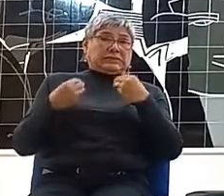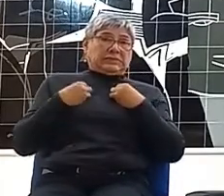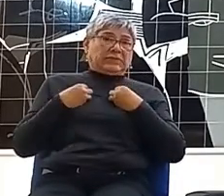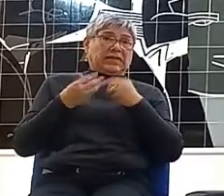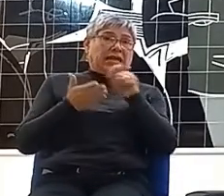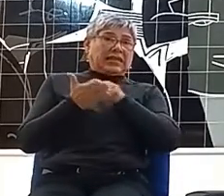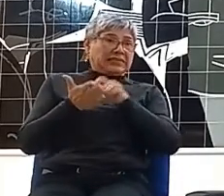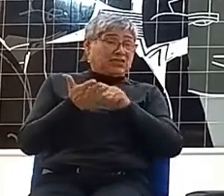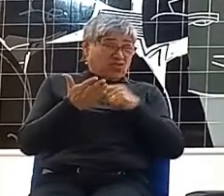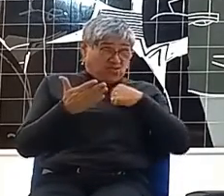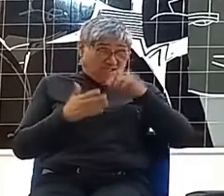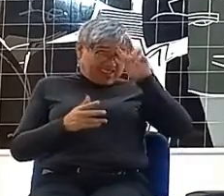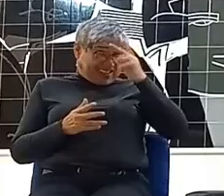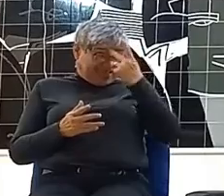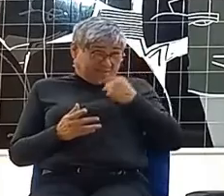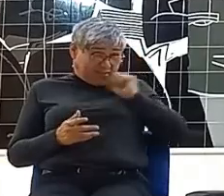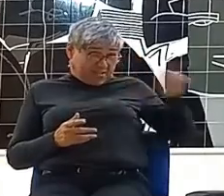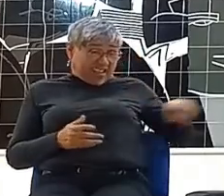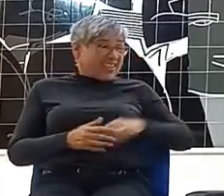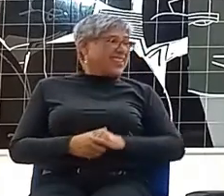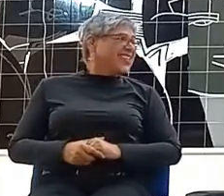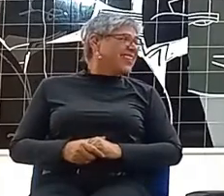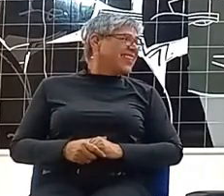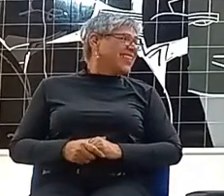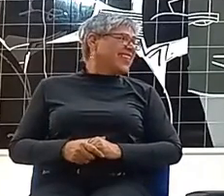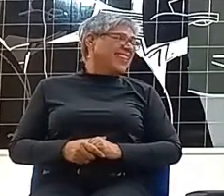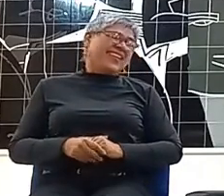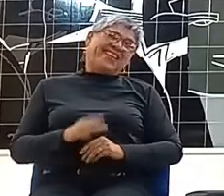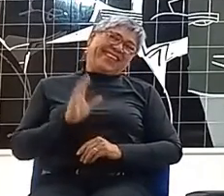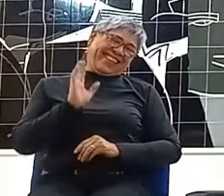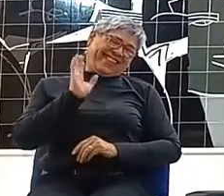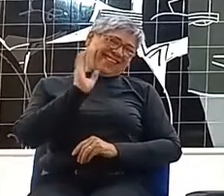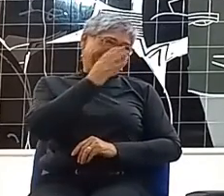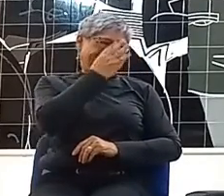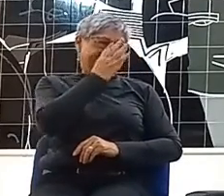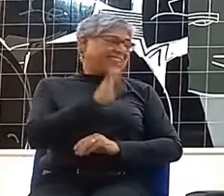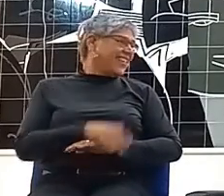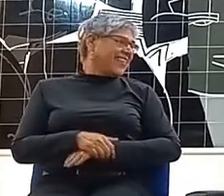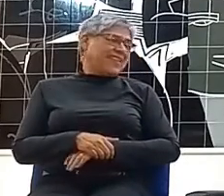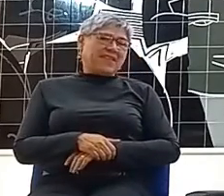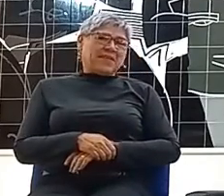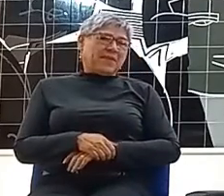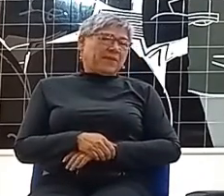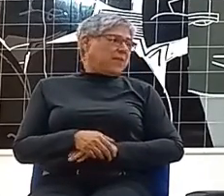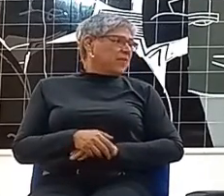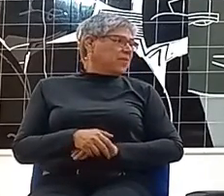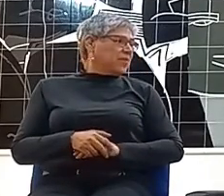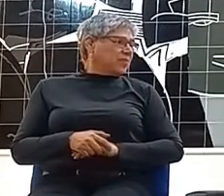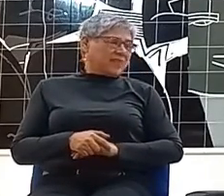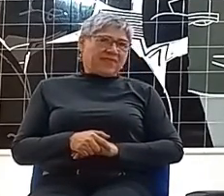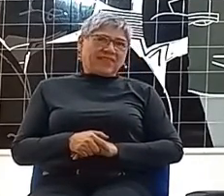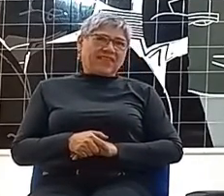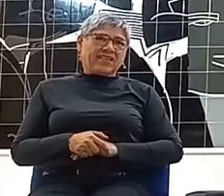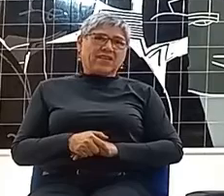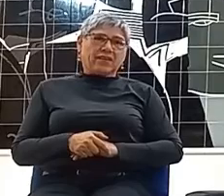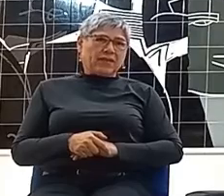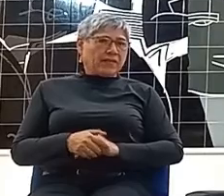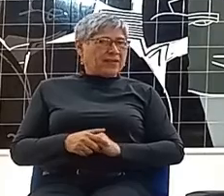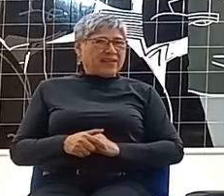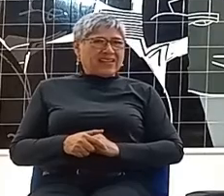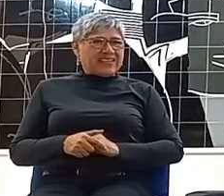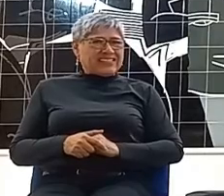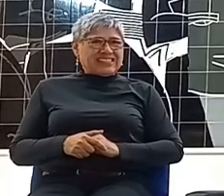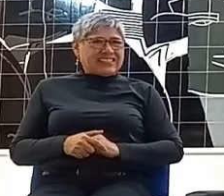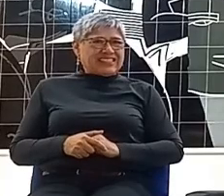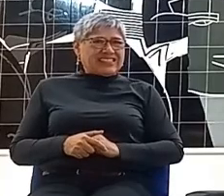¿estaba equivocado? Sí, así vivía un escritor pereirano de los años